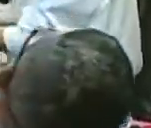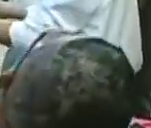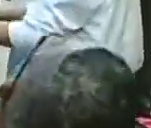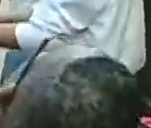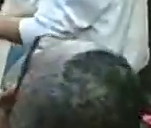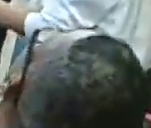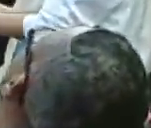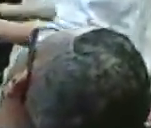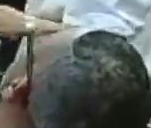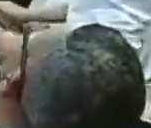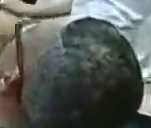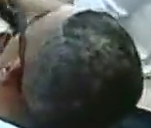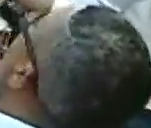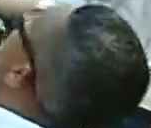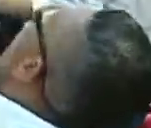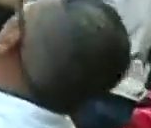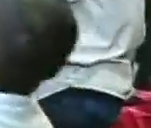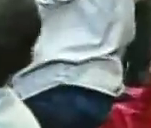serán habilitados